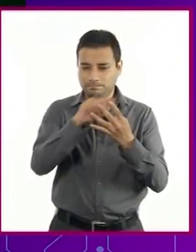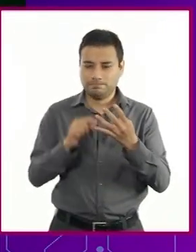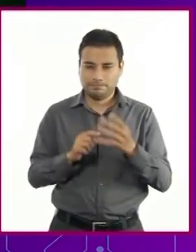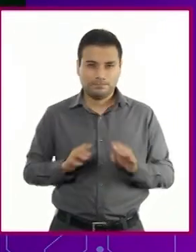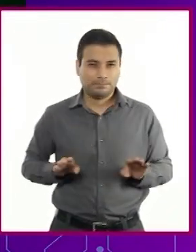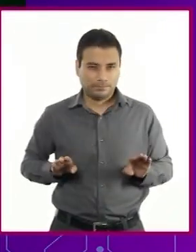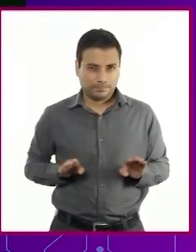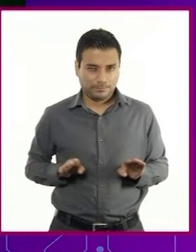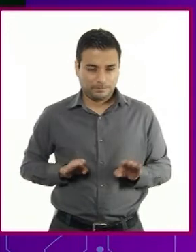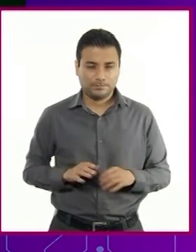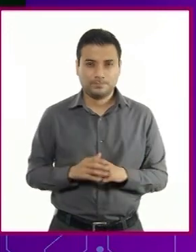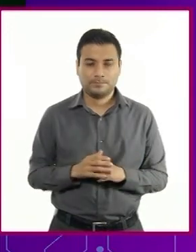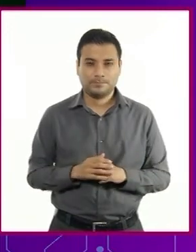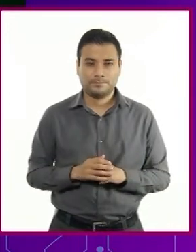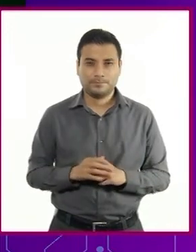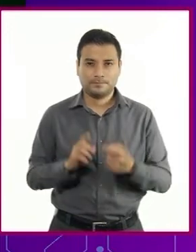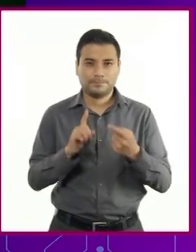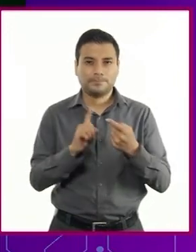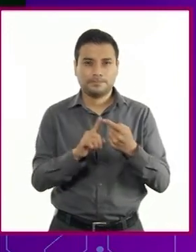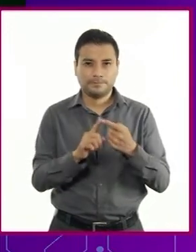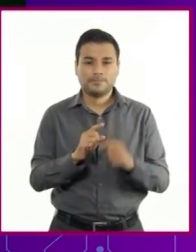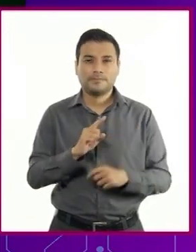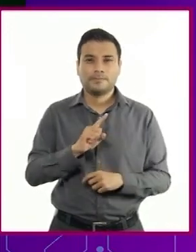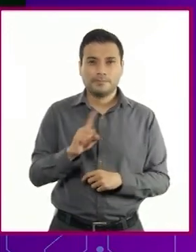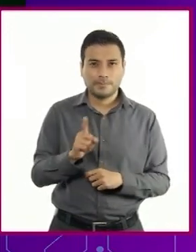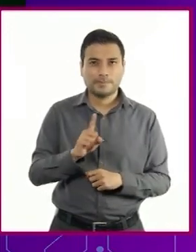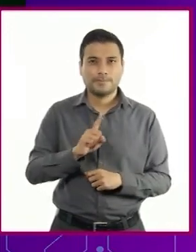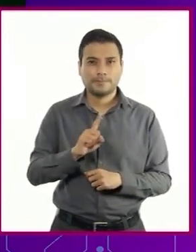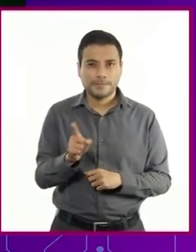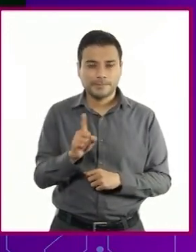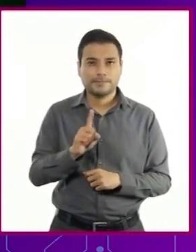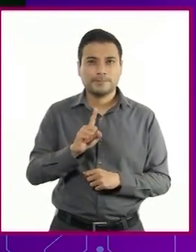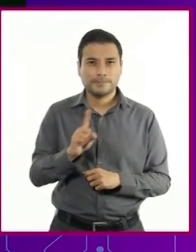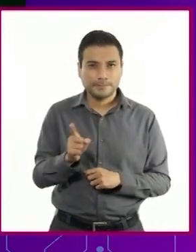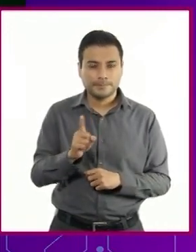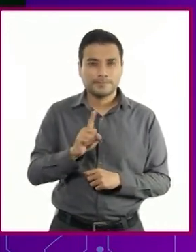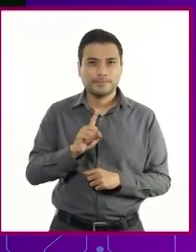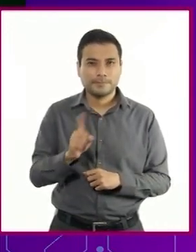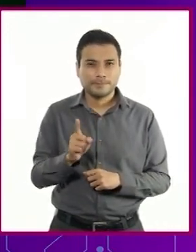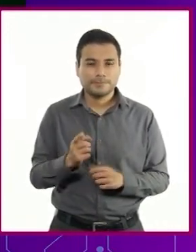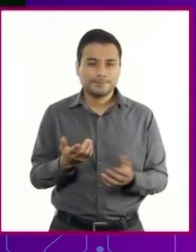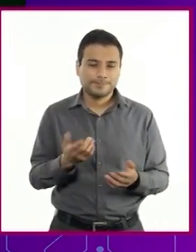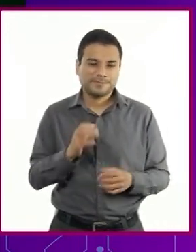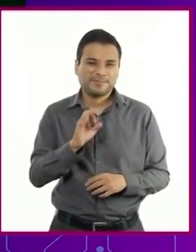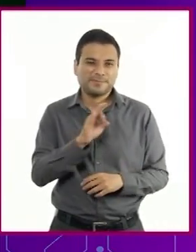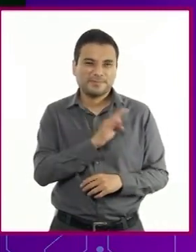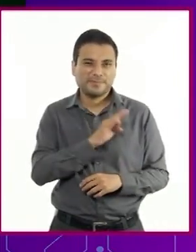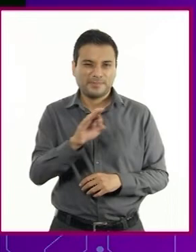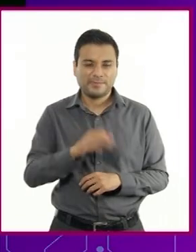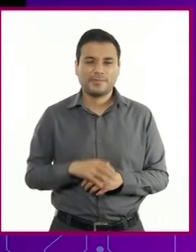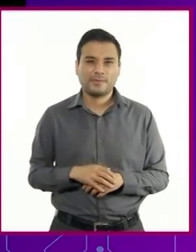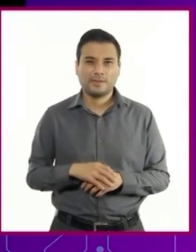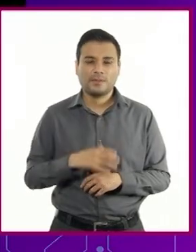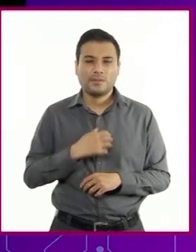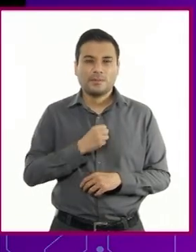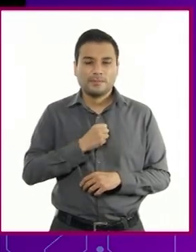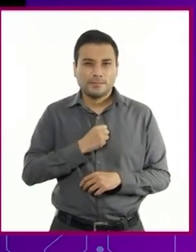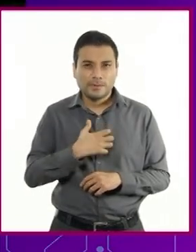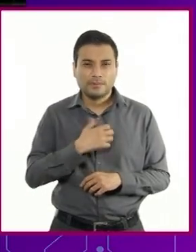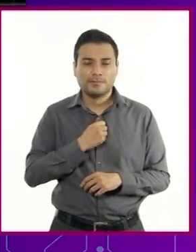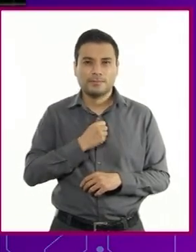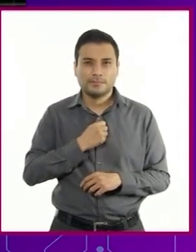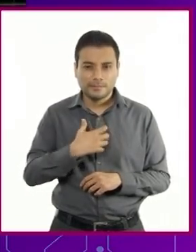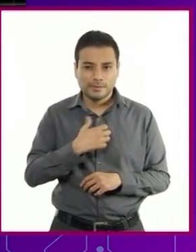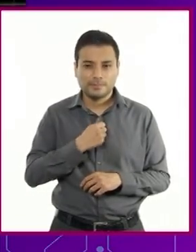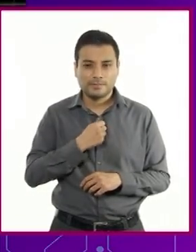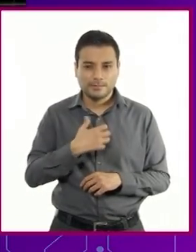básicas. Ritmo, o lo que es lo mismo, la capacidad para generar impulsos